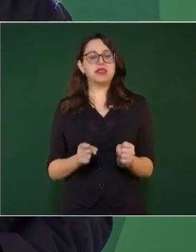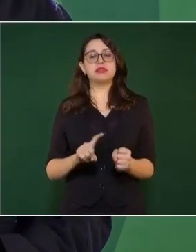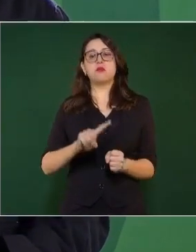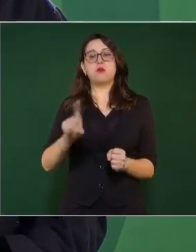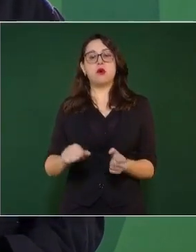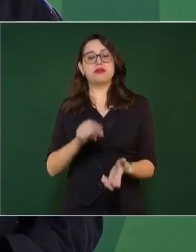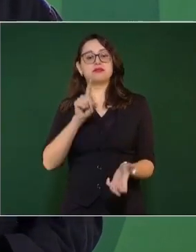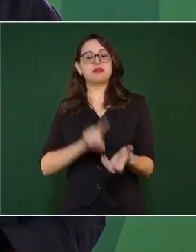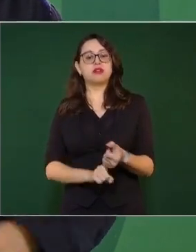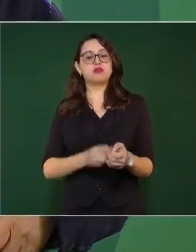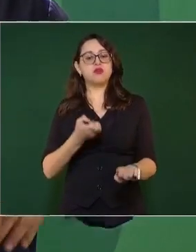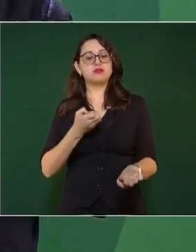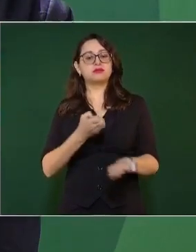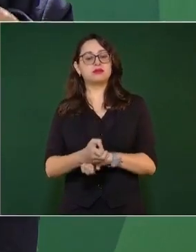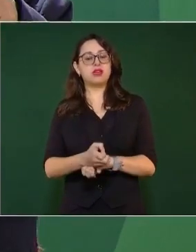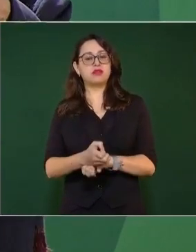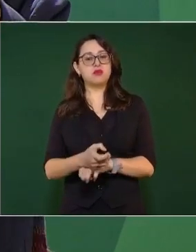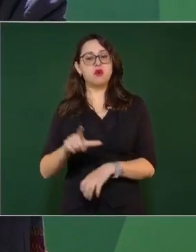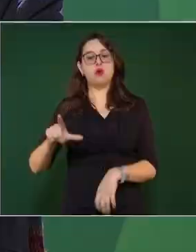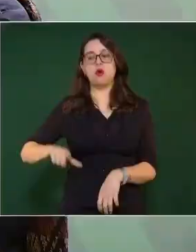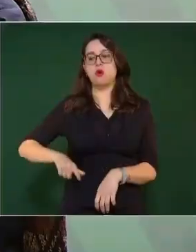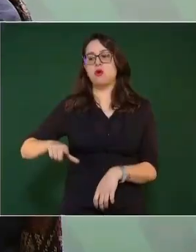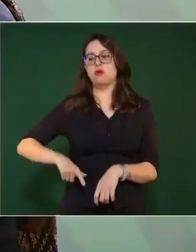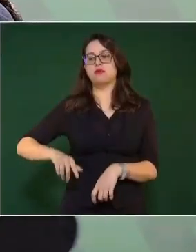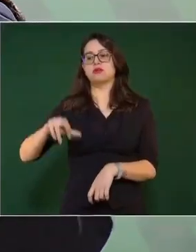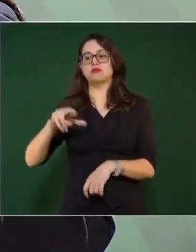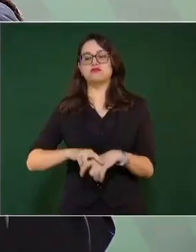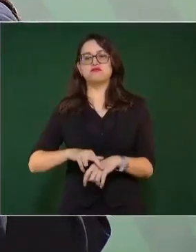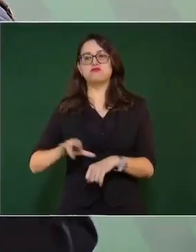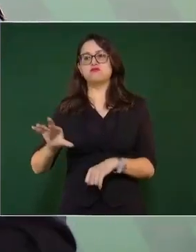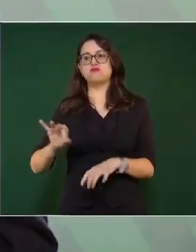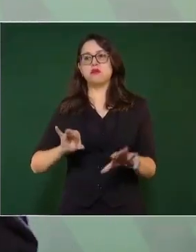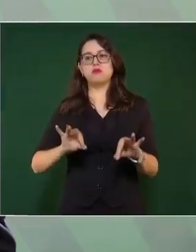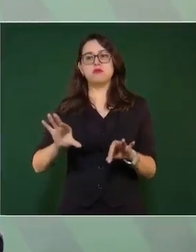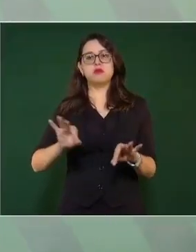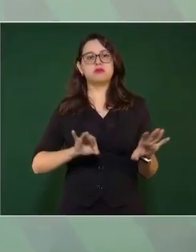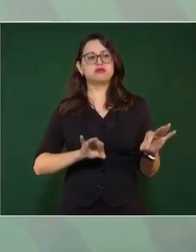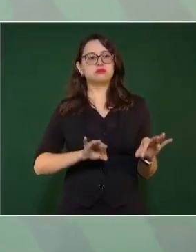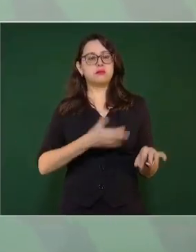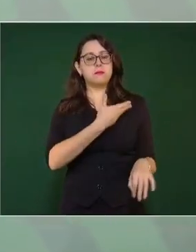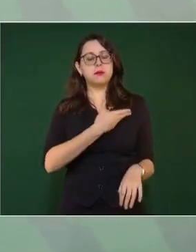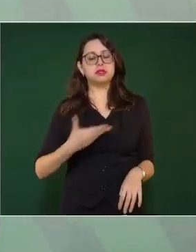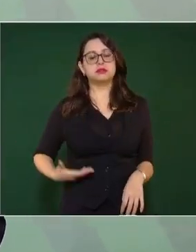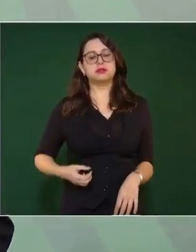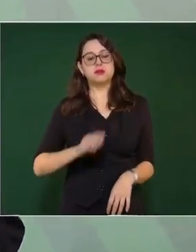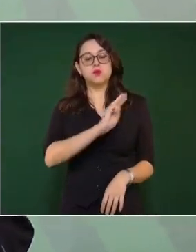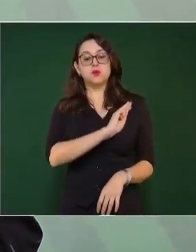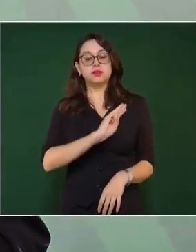mismo, ponían a los presidentes municipales